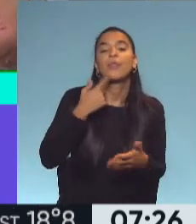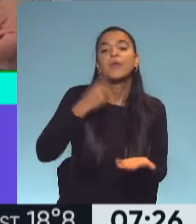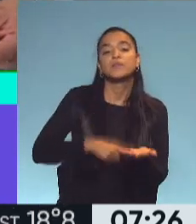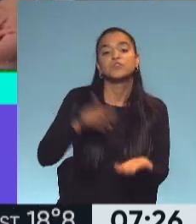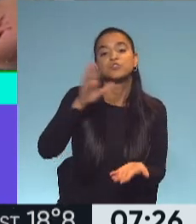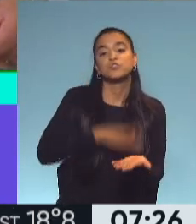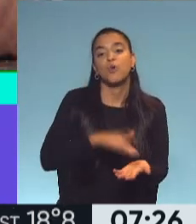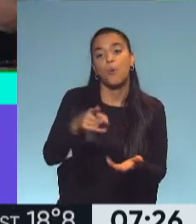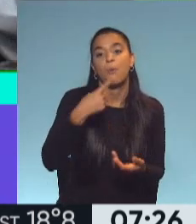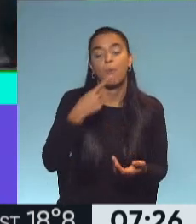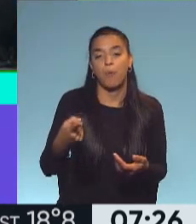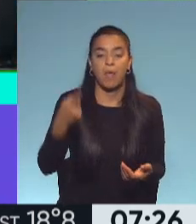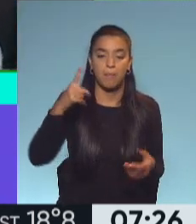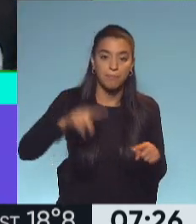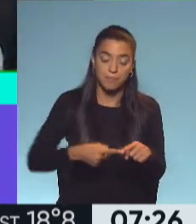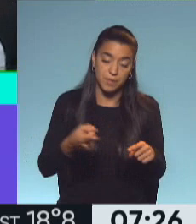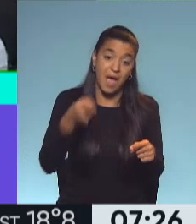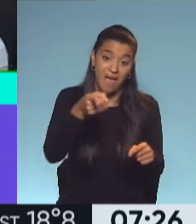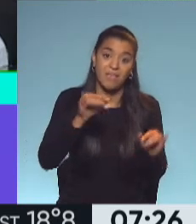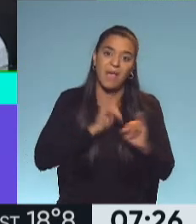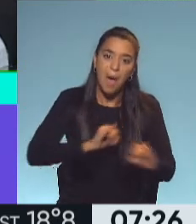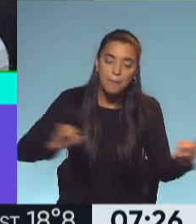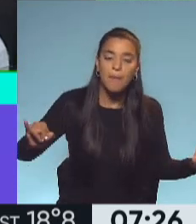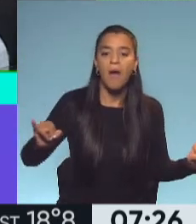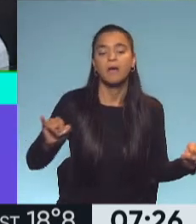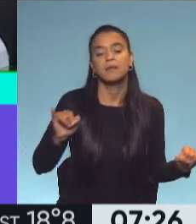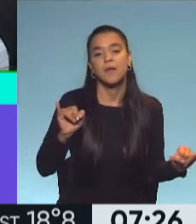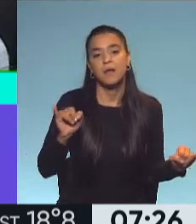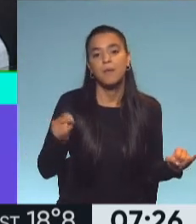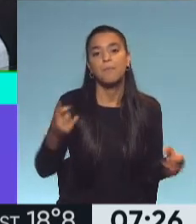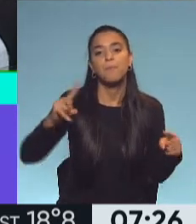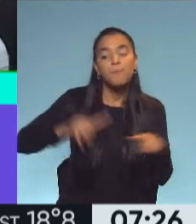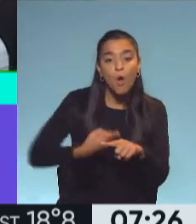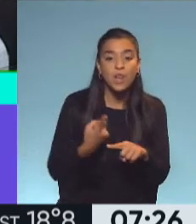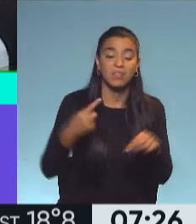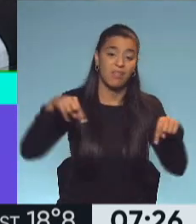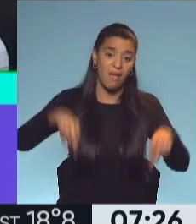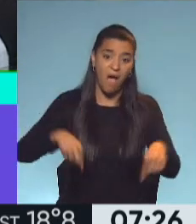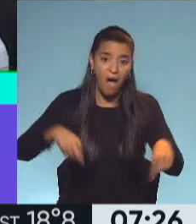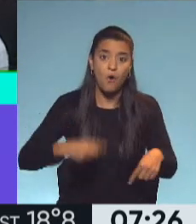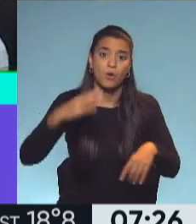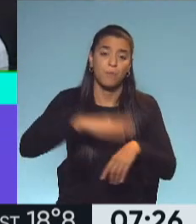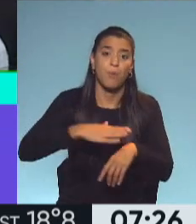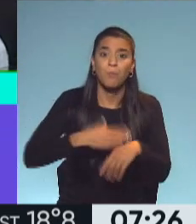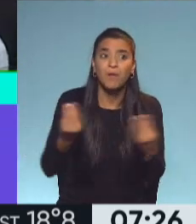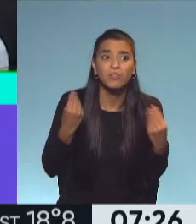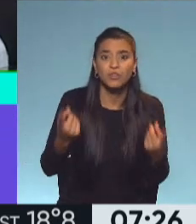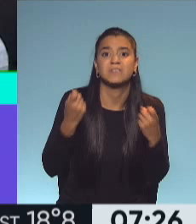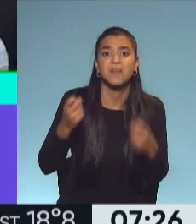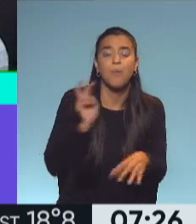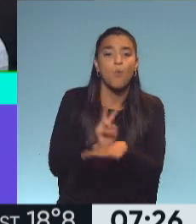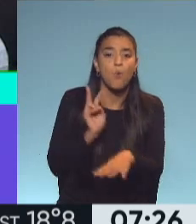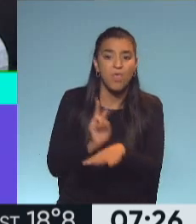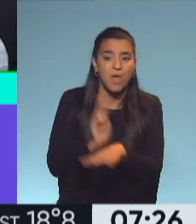oposición política, que lleva una campaña de política a la necesidad de cuidarnos de una epidemia. La verdad que